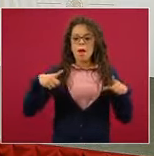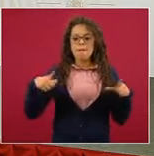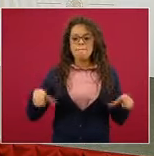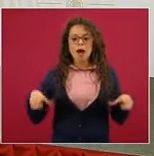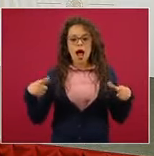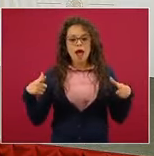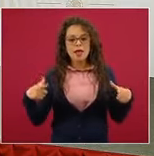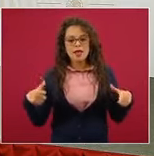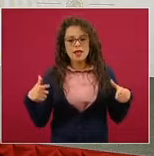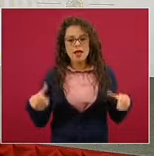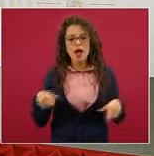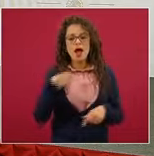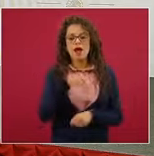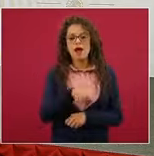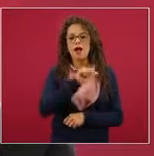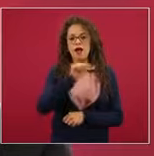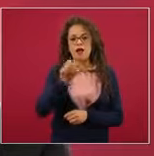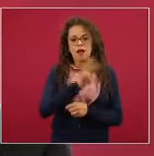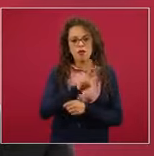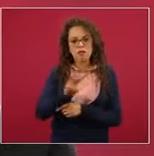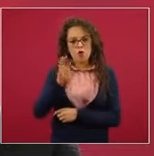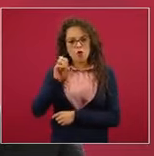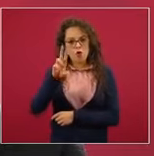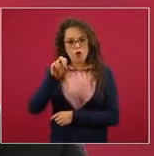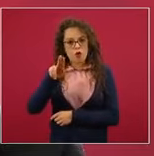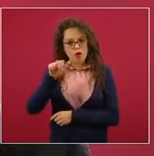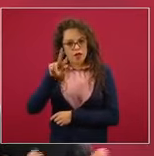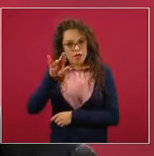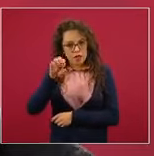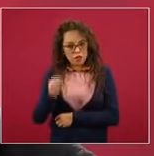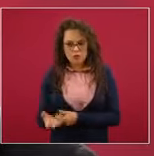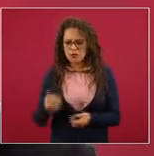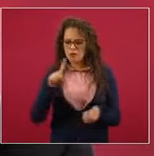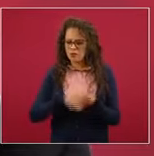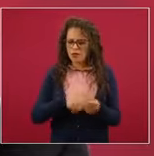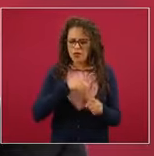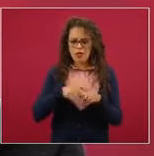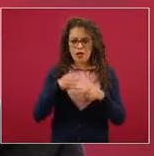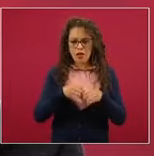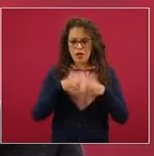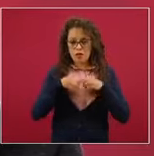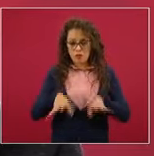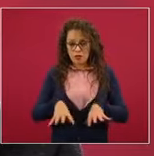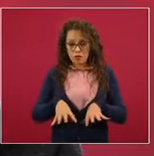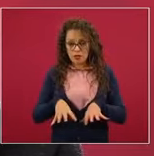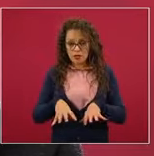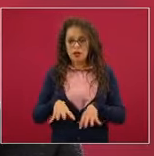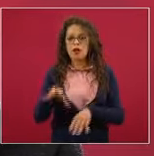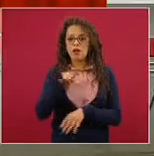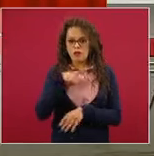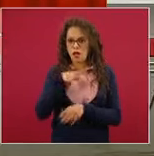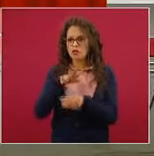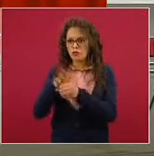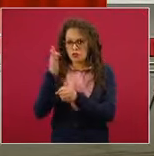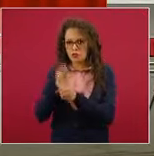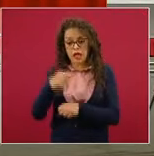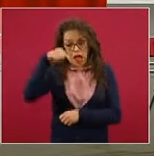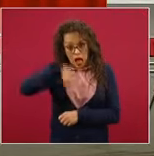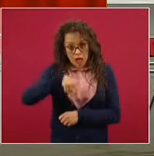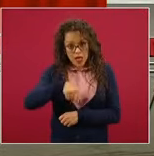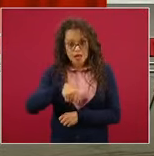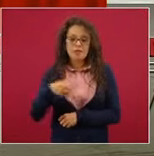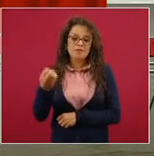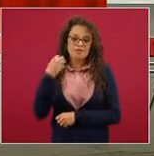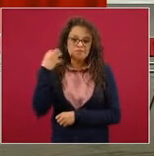coronavirus.gob.mx, en el informe técnico, que es la versión extensa de lo que presentamos aquí, por obvias razones de tiempo, de manera más breve, y